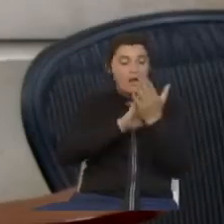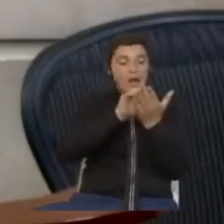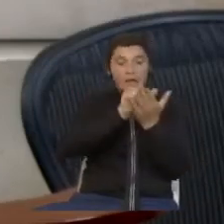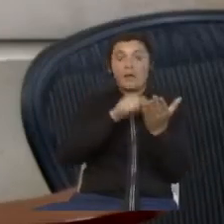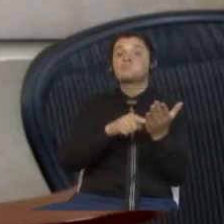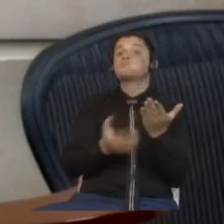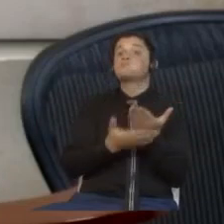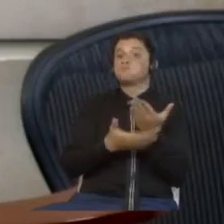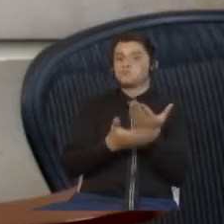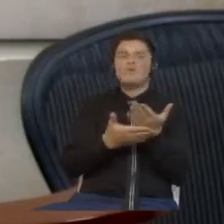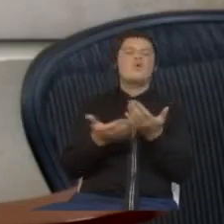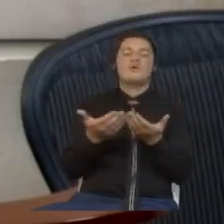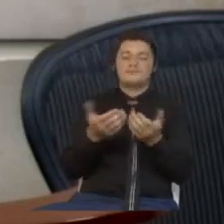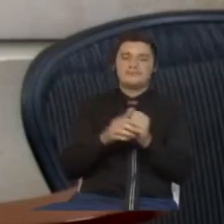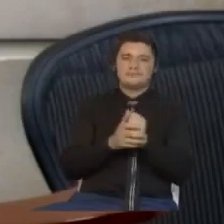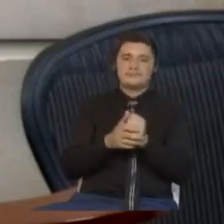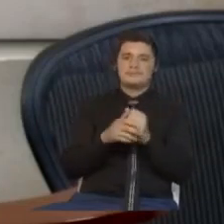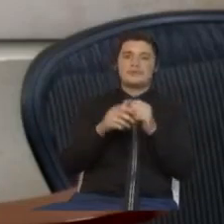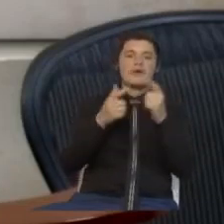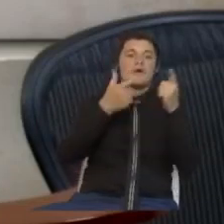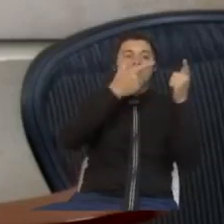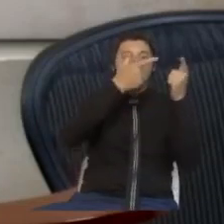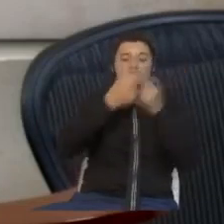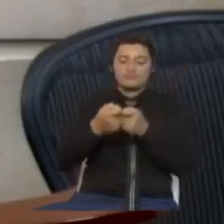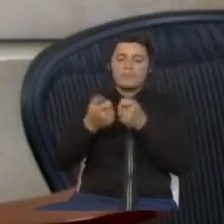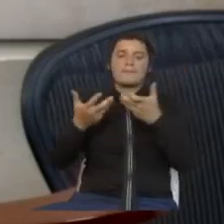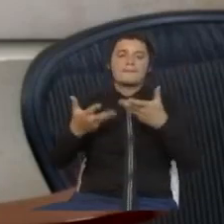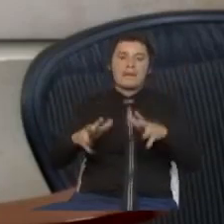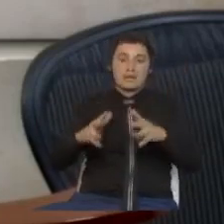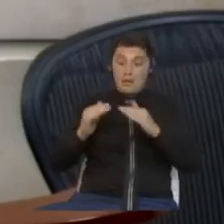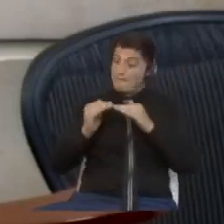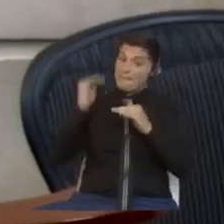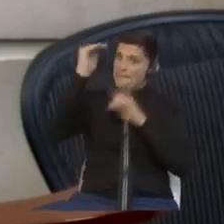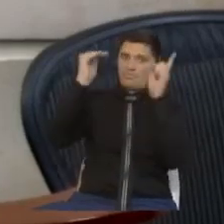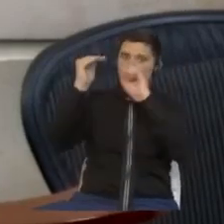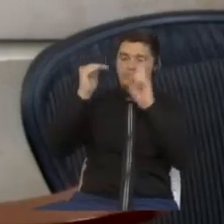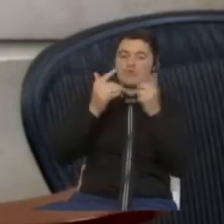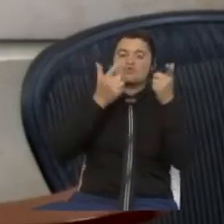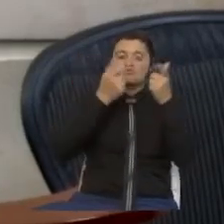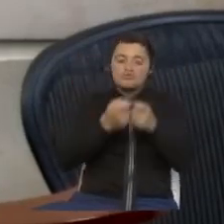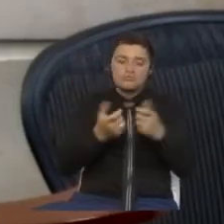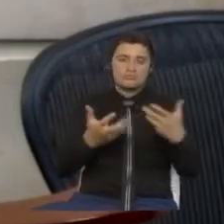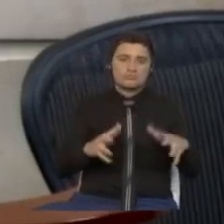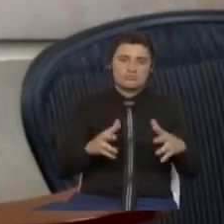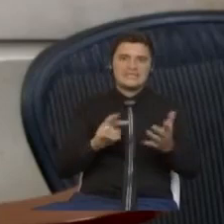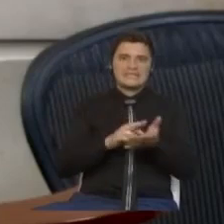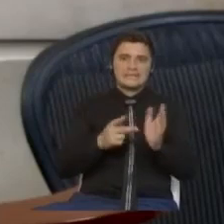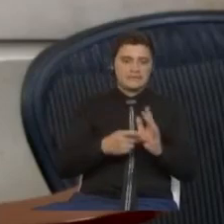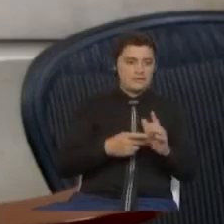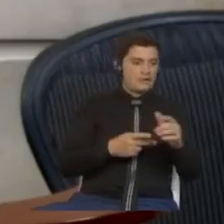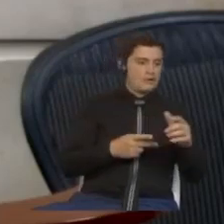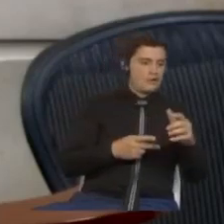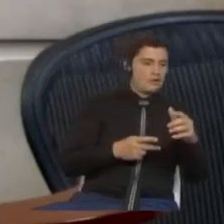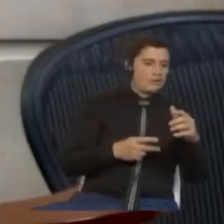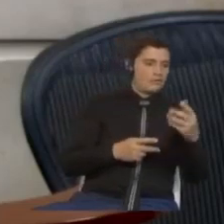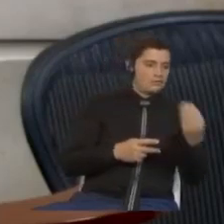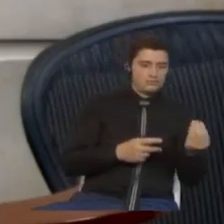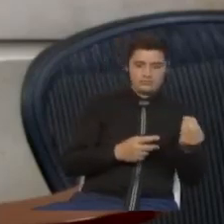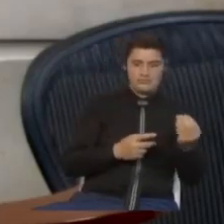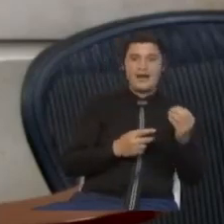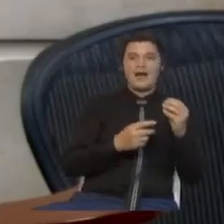fue promediar no ponderar es decir darle el mismo valor a las dos categorías